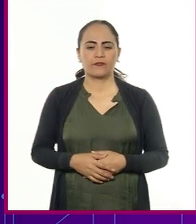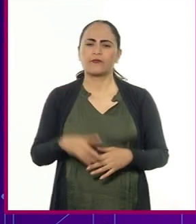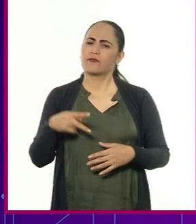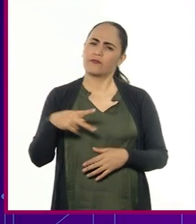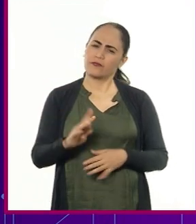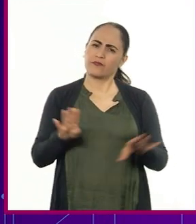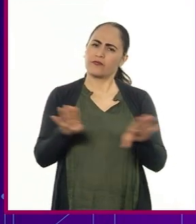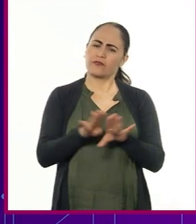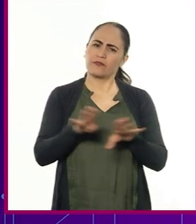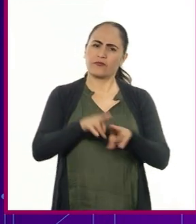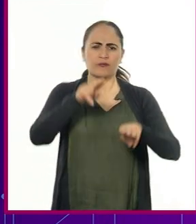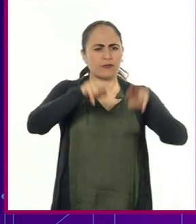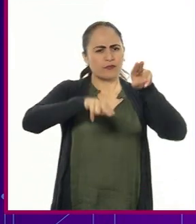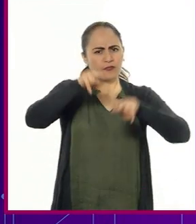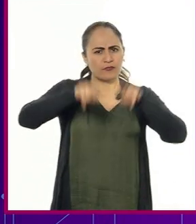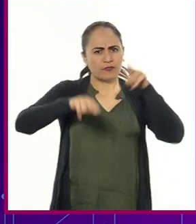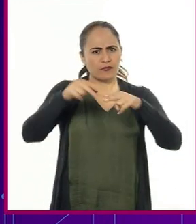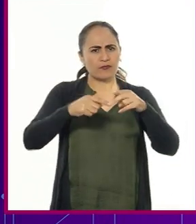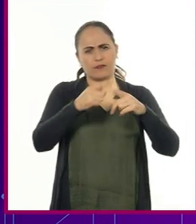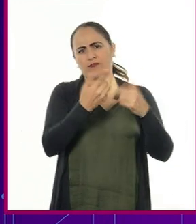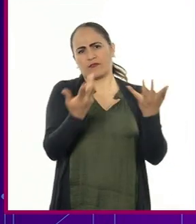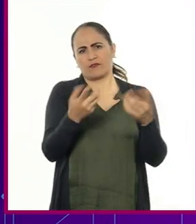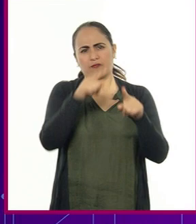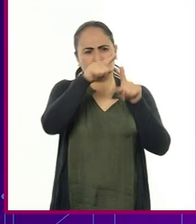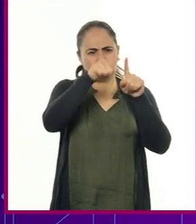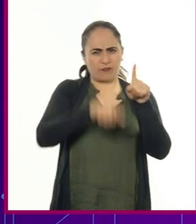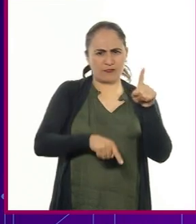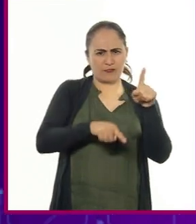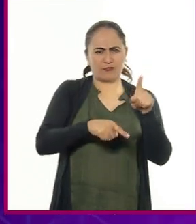la gráfica que describe estos datos?